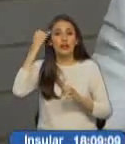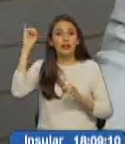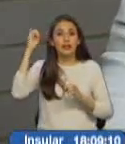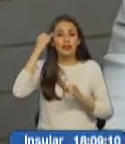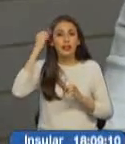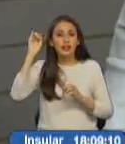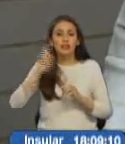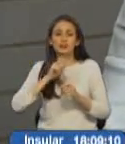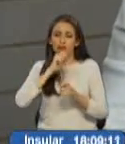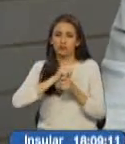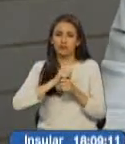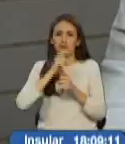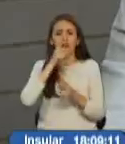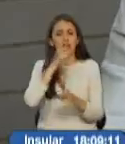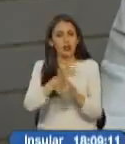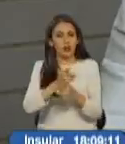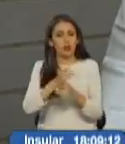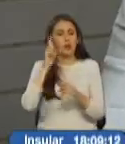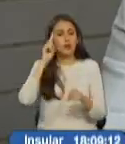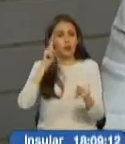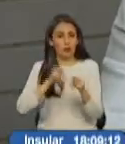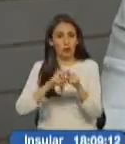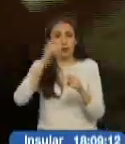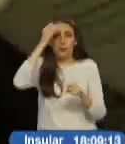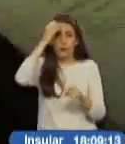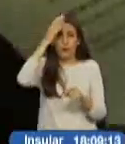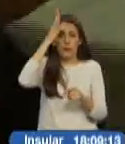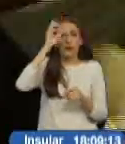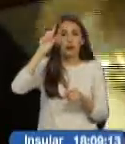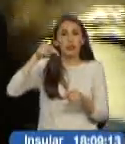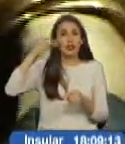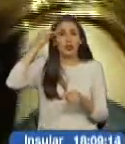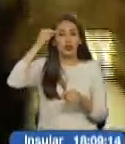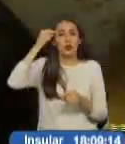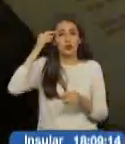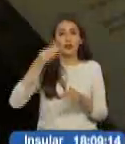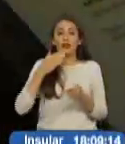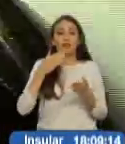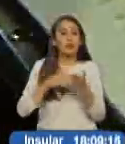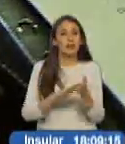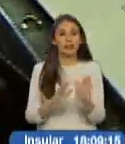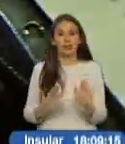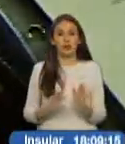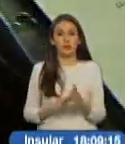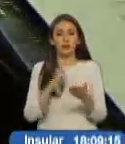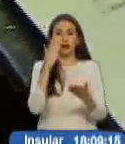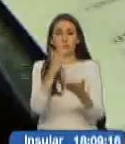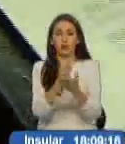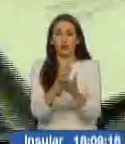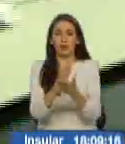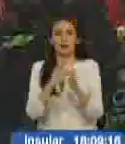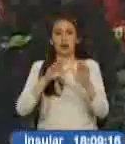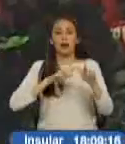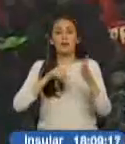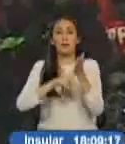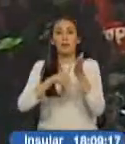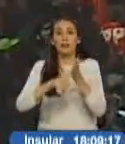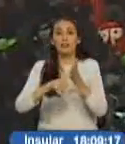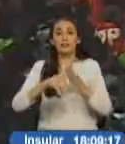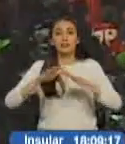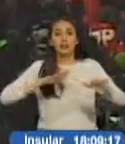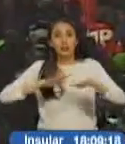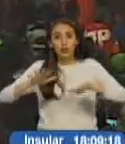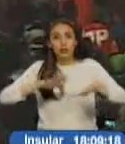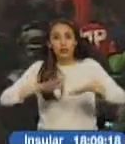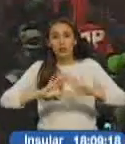coherencia con una mayor austeridad que a partir de ahora debe tener el Estado. Estos decretos determinan, por ejemplo, la eliminación de los ministerios coordinadores, así como las